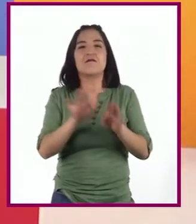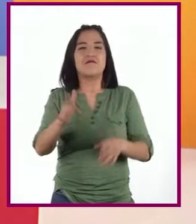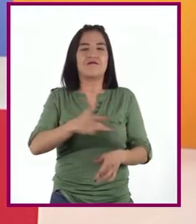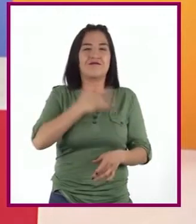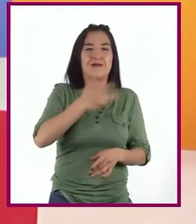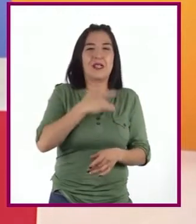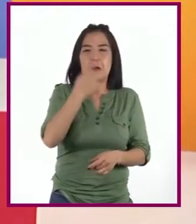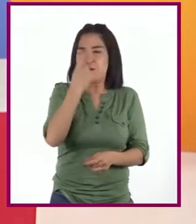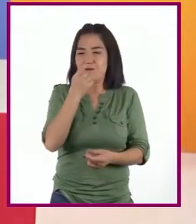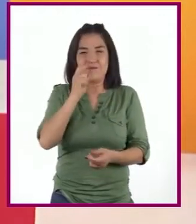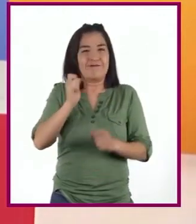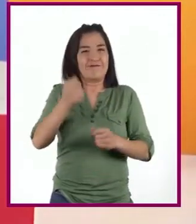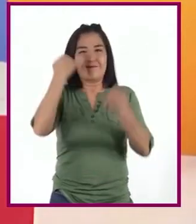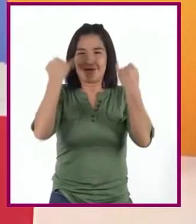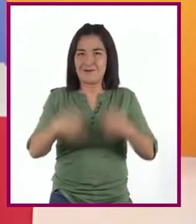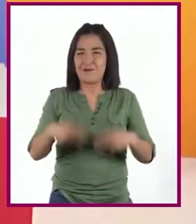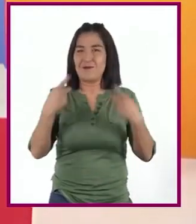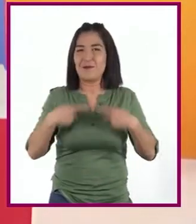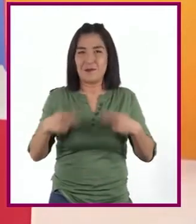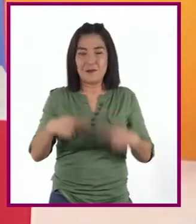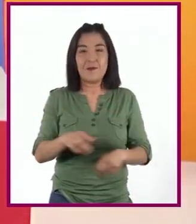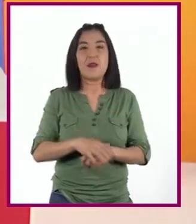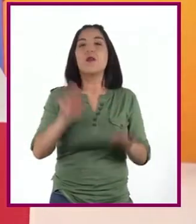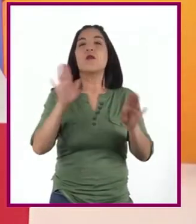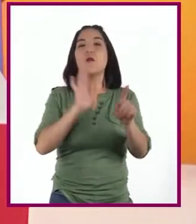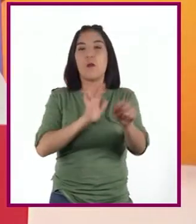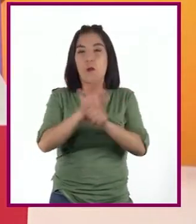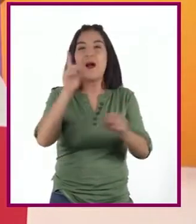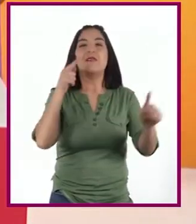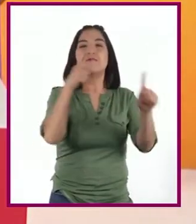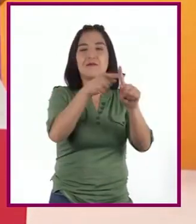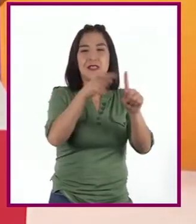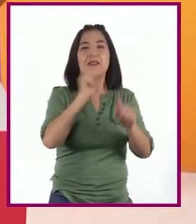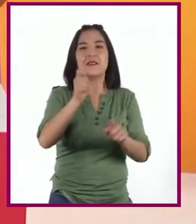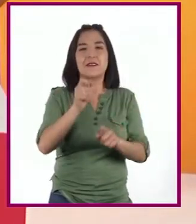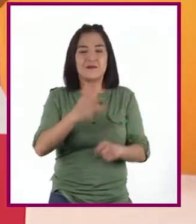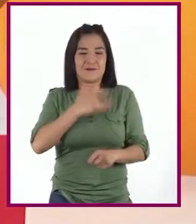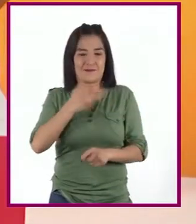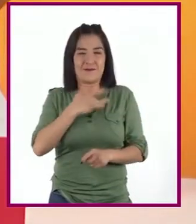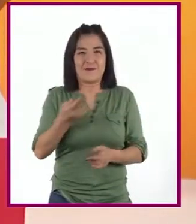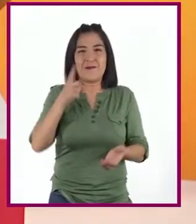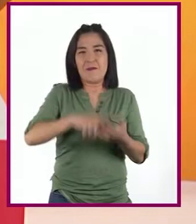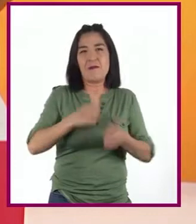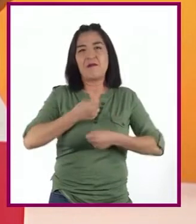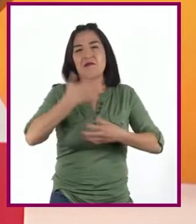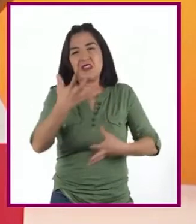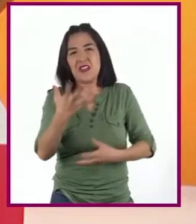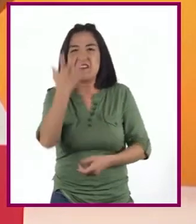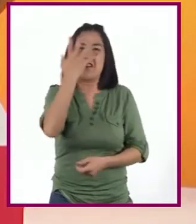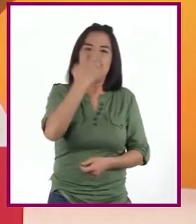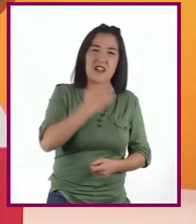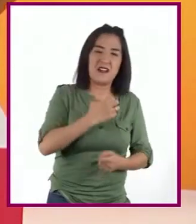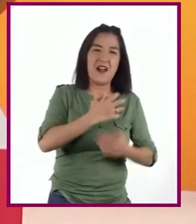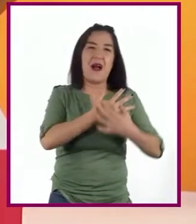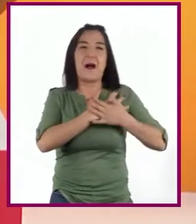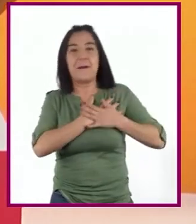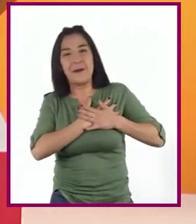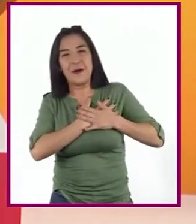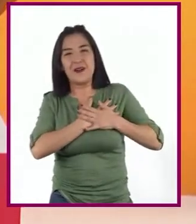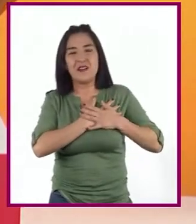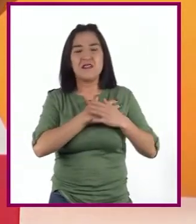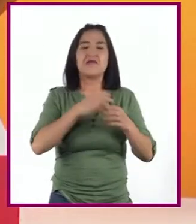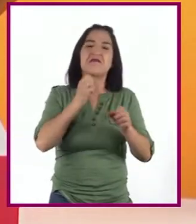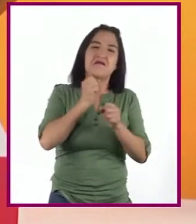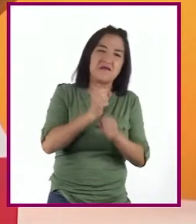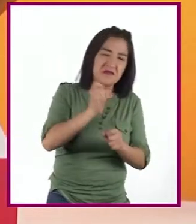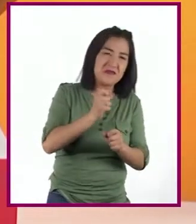una sola persona. Se hace énfasis en los sentimientos del poeta, como la tristeza, el amor y la